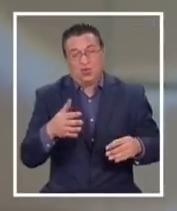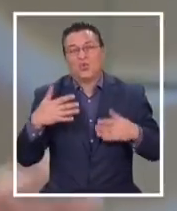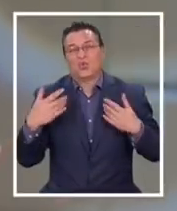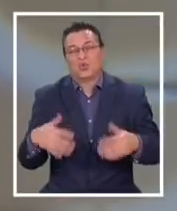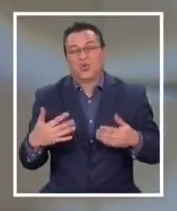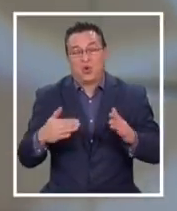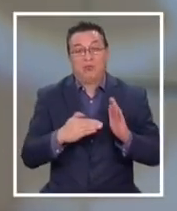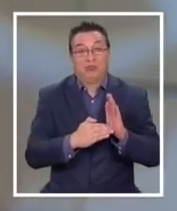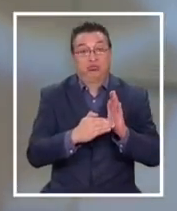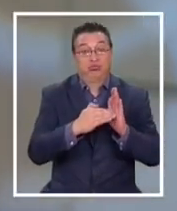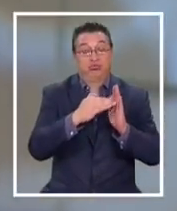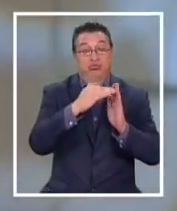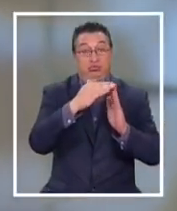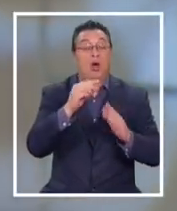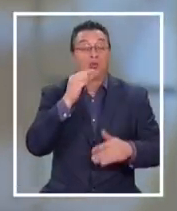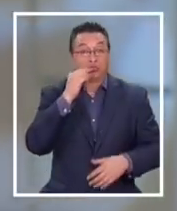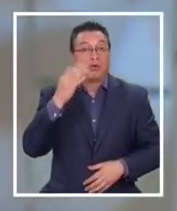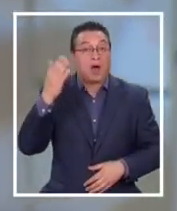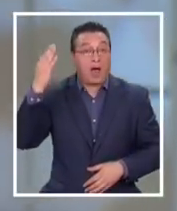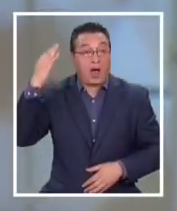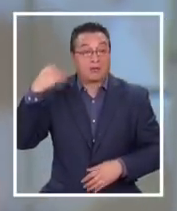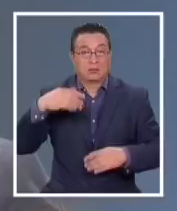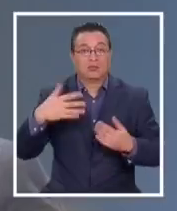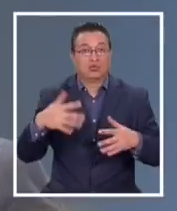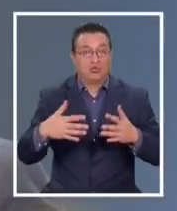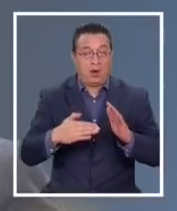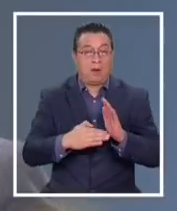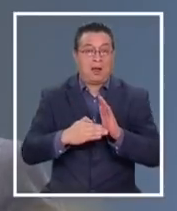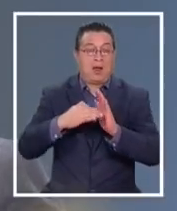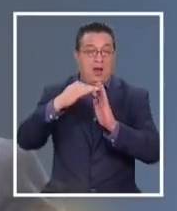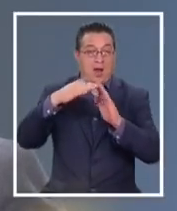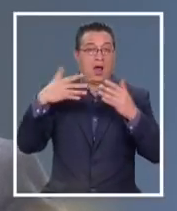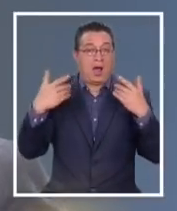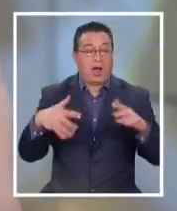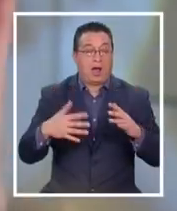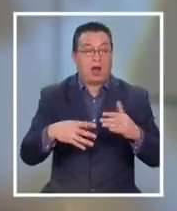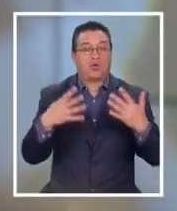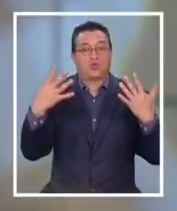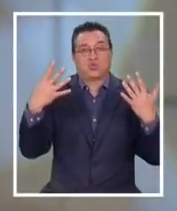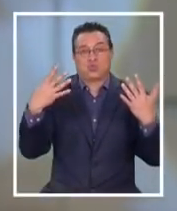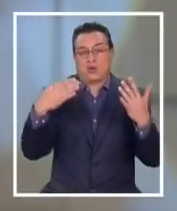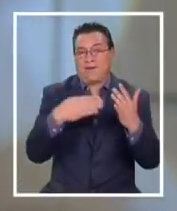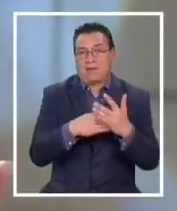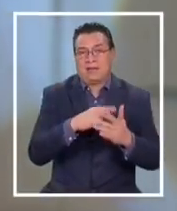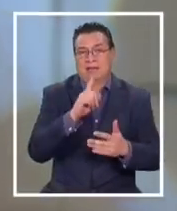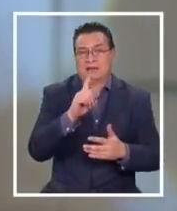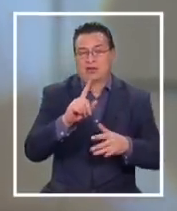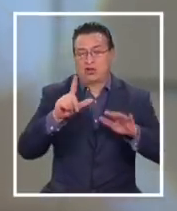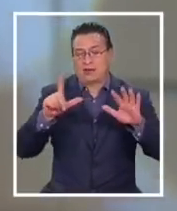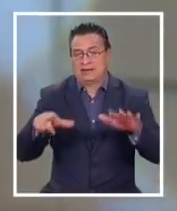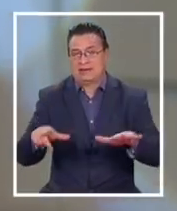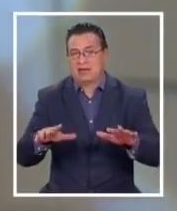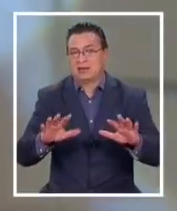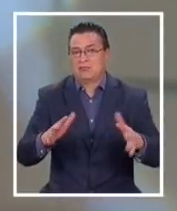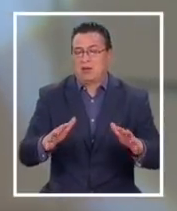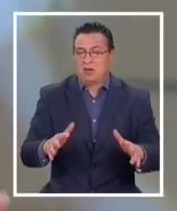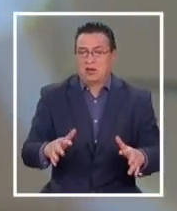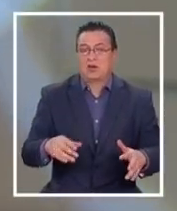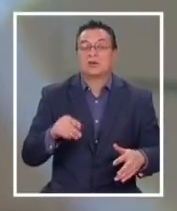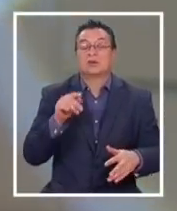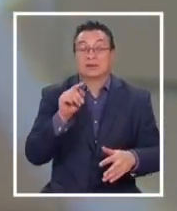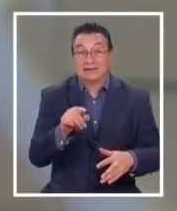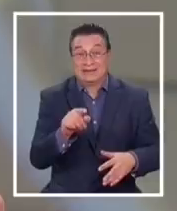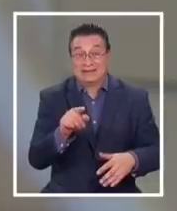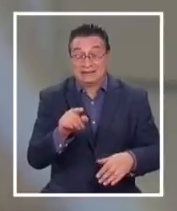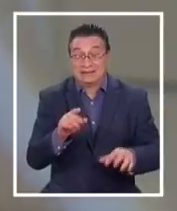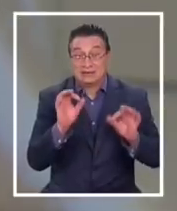cuando tuvimos un aumento. De hecho, llegamos a tener el número más alto de contagiados en nuestro país, 9.117 por ahí. Exacto. Entonces, en